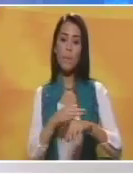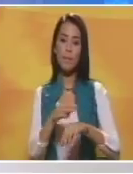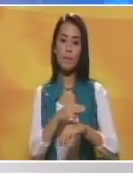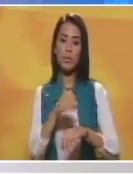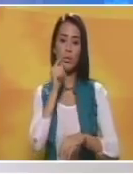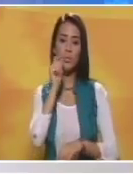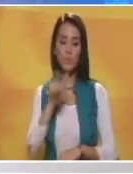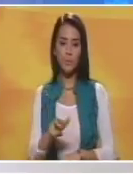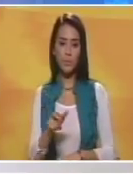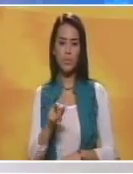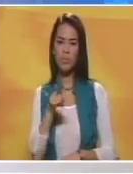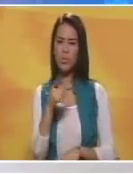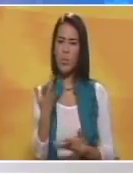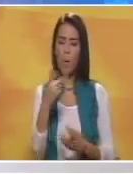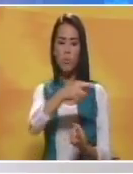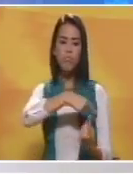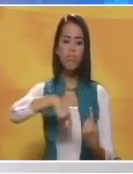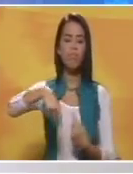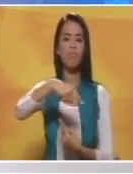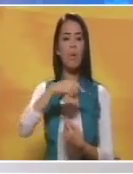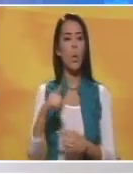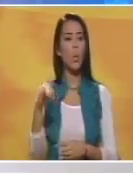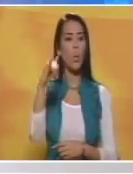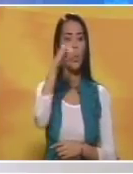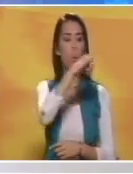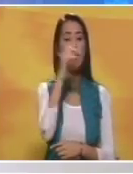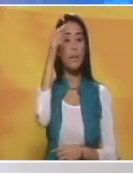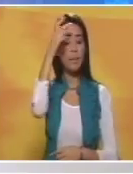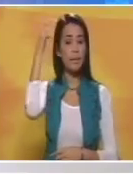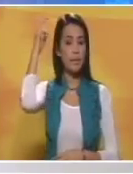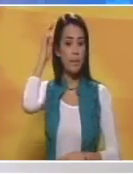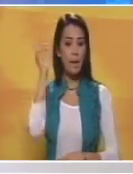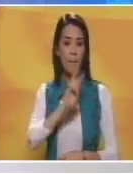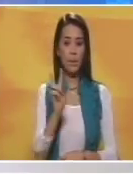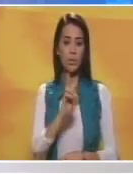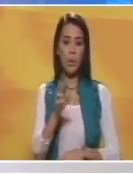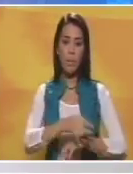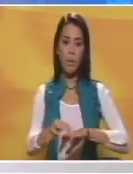Kastner, como parte de la gira que realiza el canciller venezolano por las islas del Caribe.